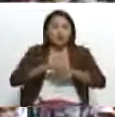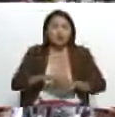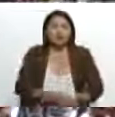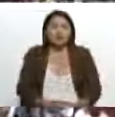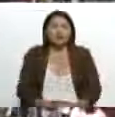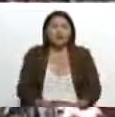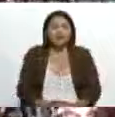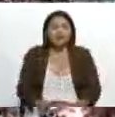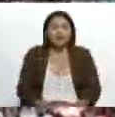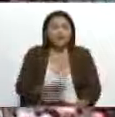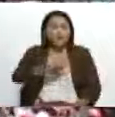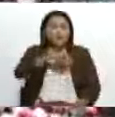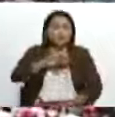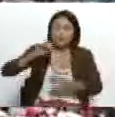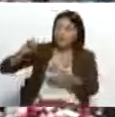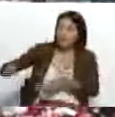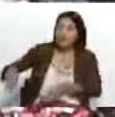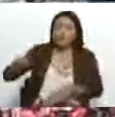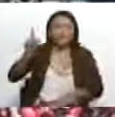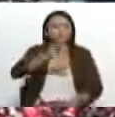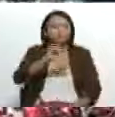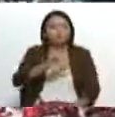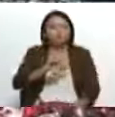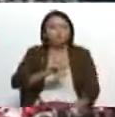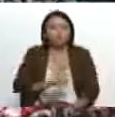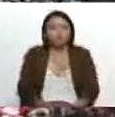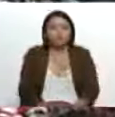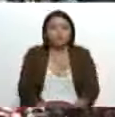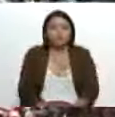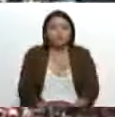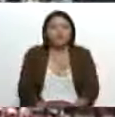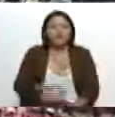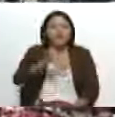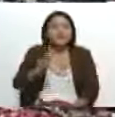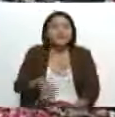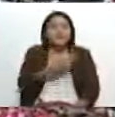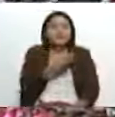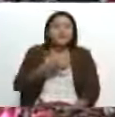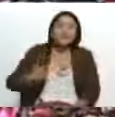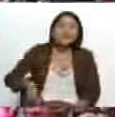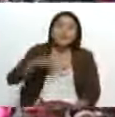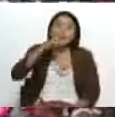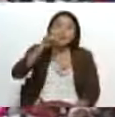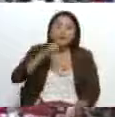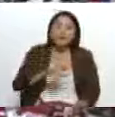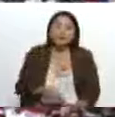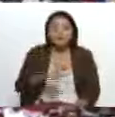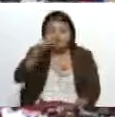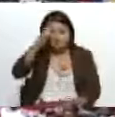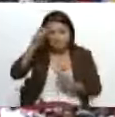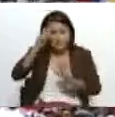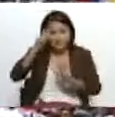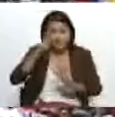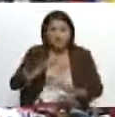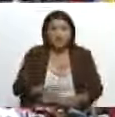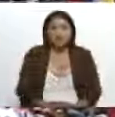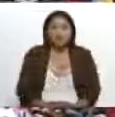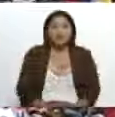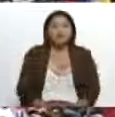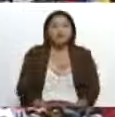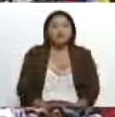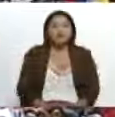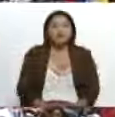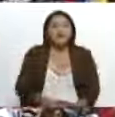ustedes que nos desmayaremos. Que cuente también nuestro presidente Nicolás Maduro, que el pueblo todo hoy